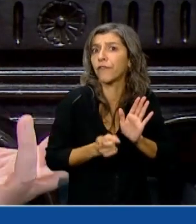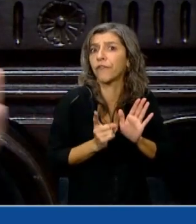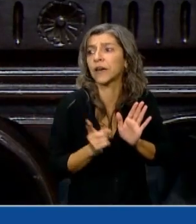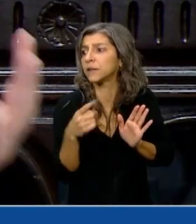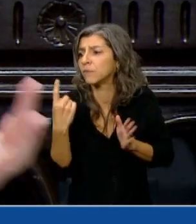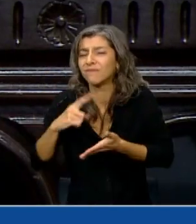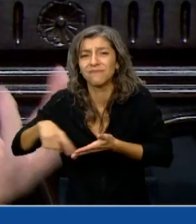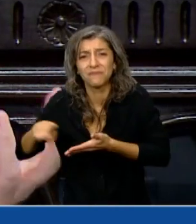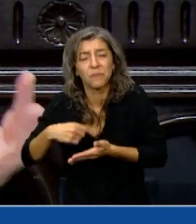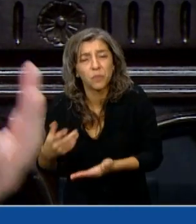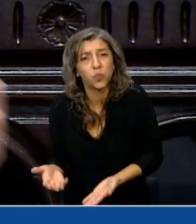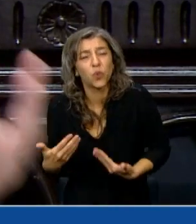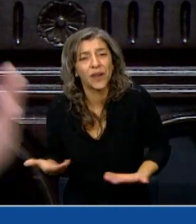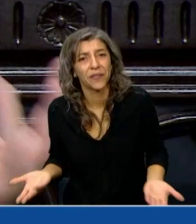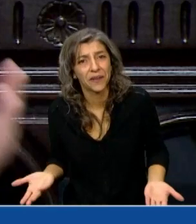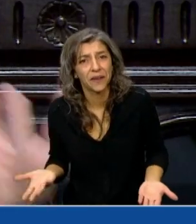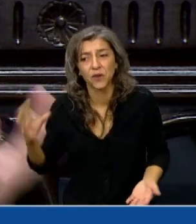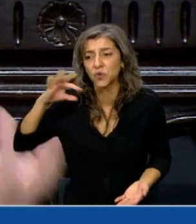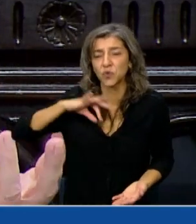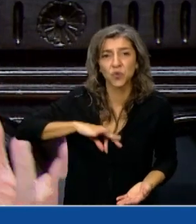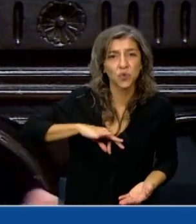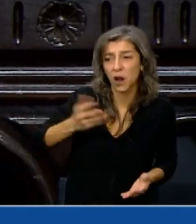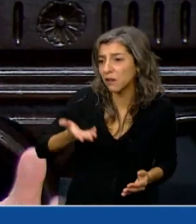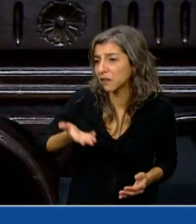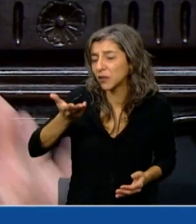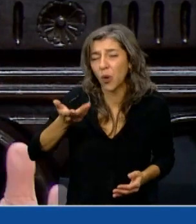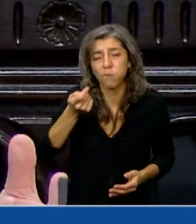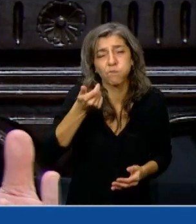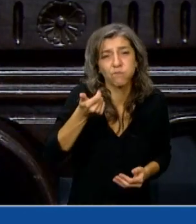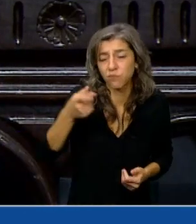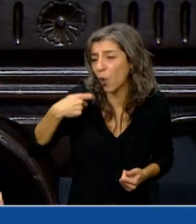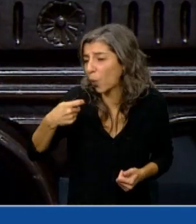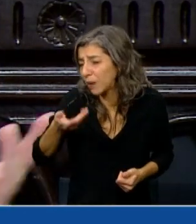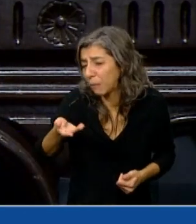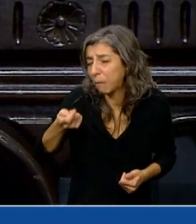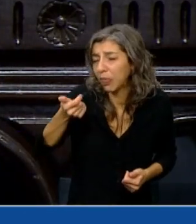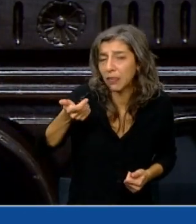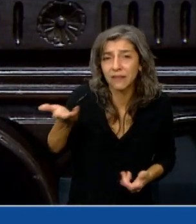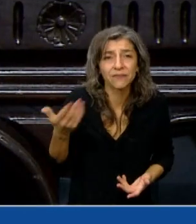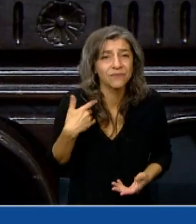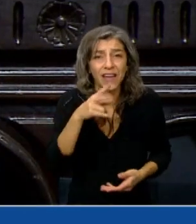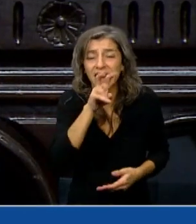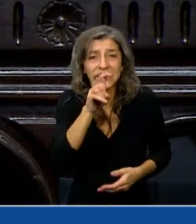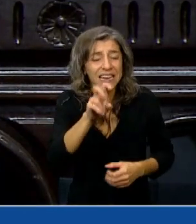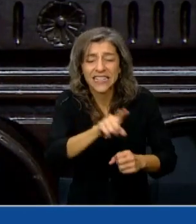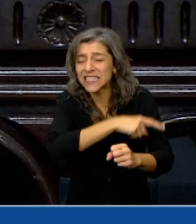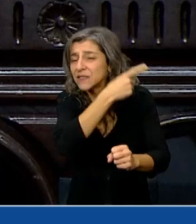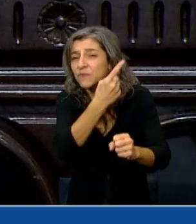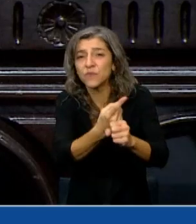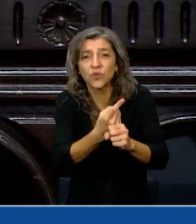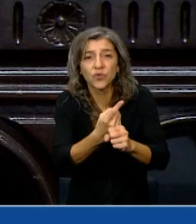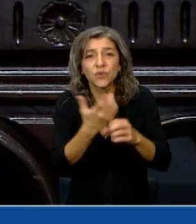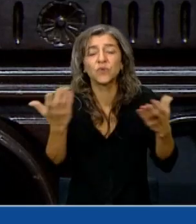los ingresos, insisto, en las jubilaciones, hace que alquilar sea impensable. ¿Qué les parece si derogamos